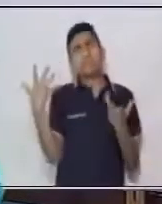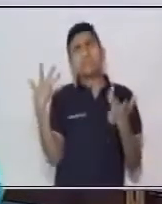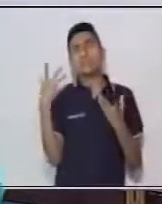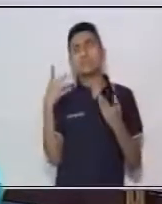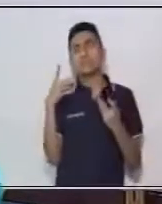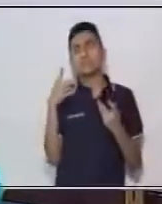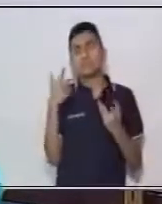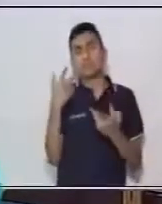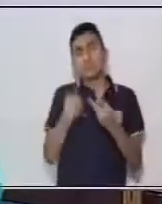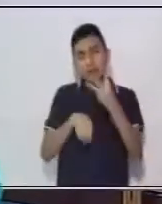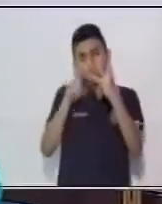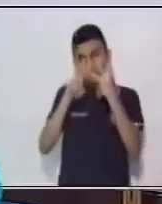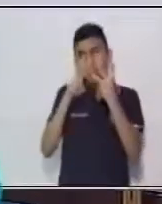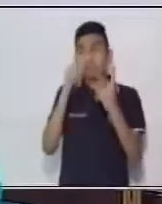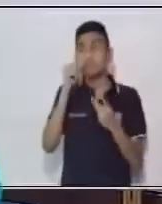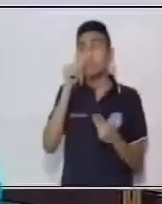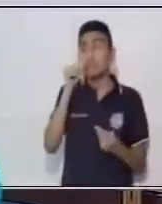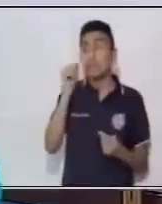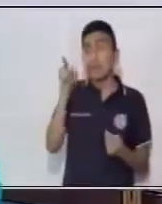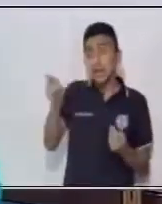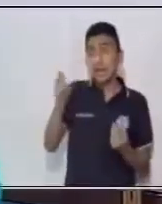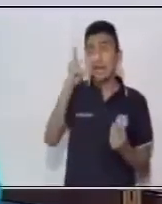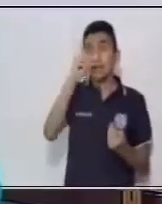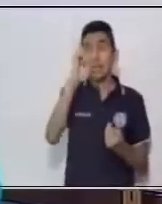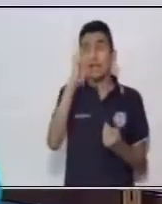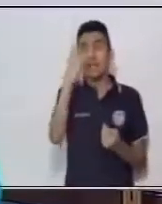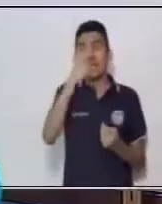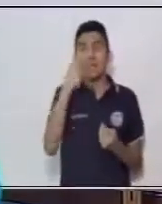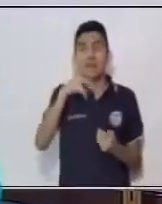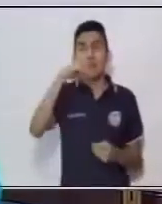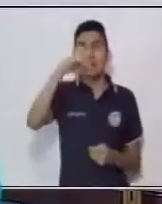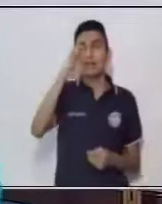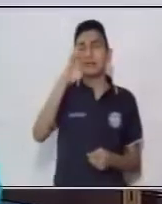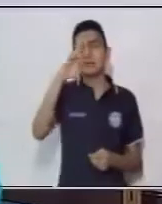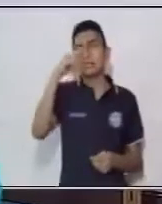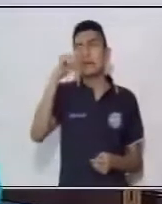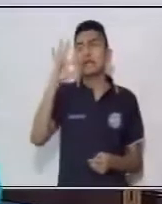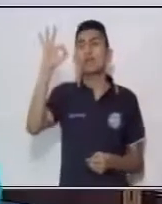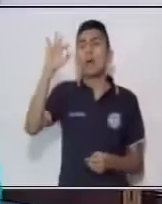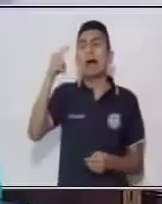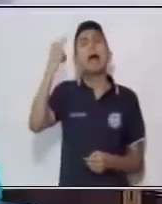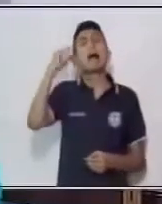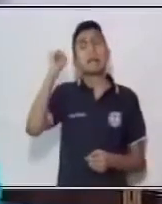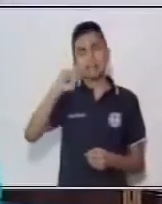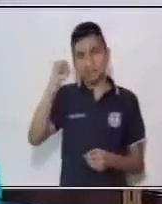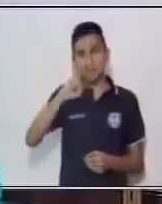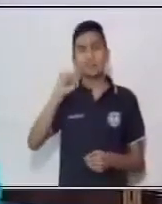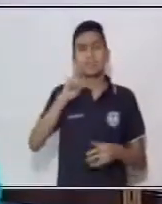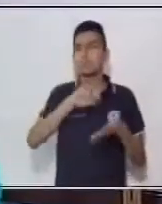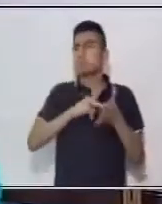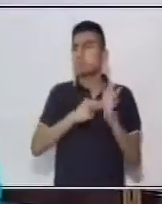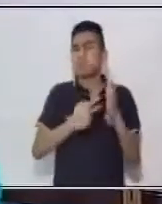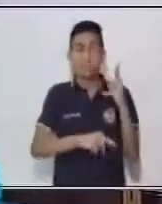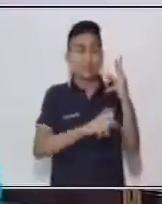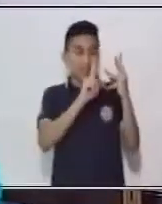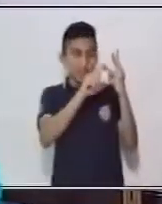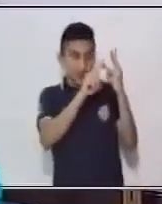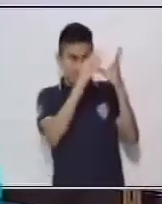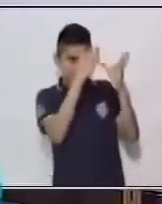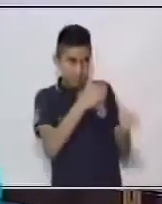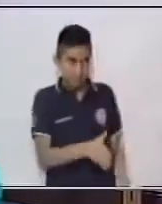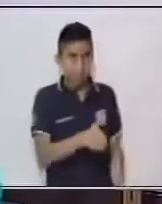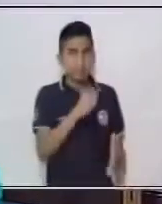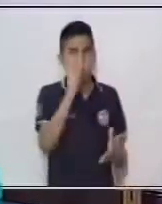Tampoco. Entonces ahora él o ella despertó. Muy bien. Entonces ya determinamos que lo están conjugando con